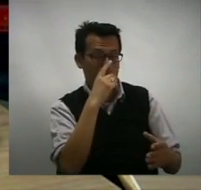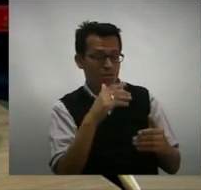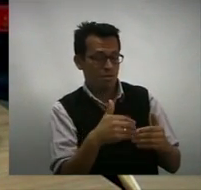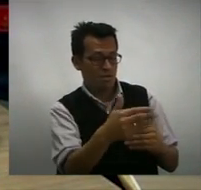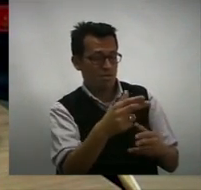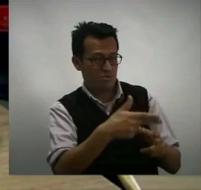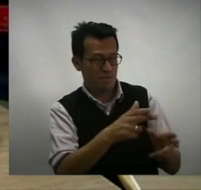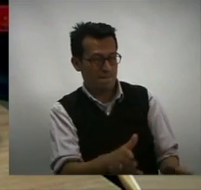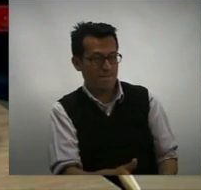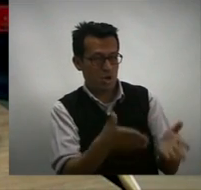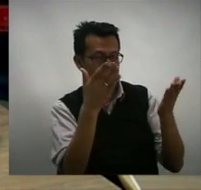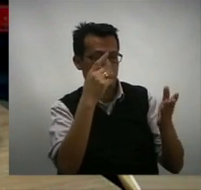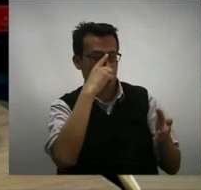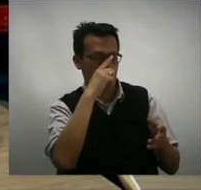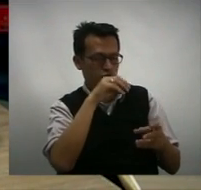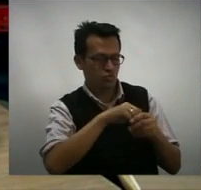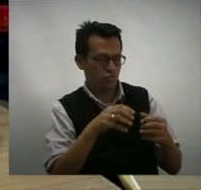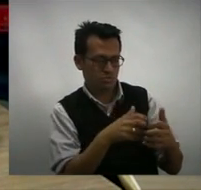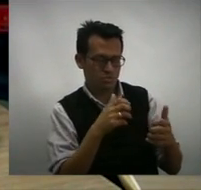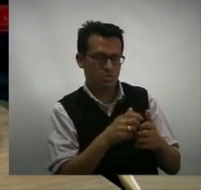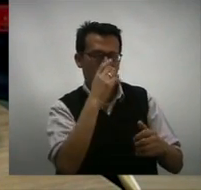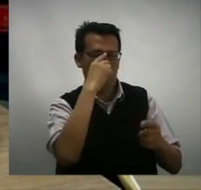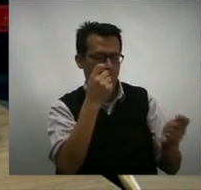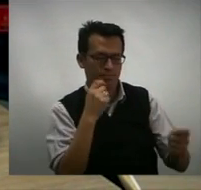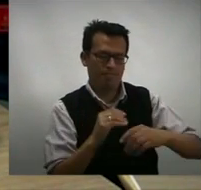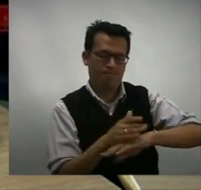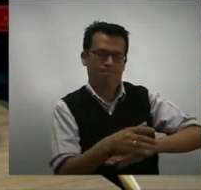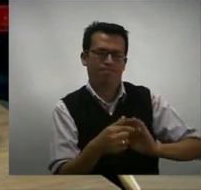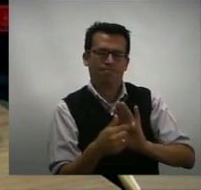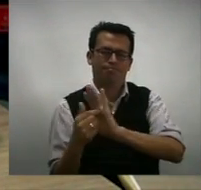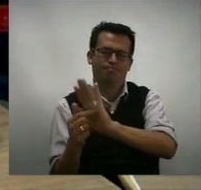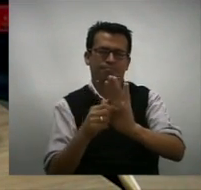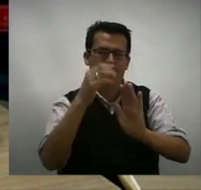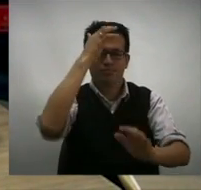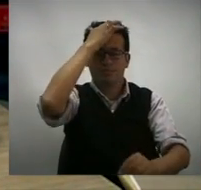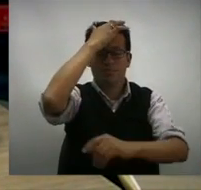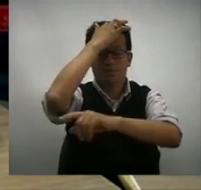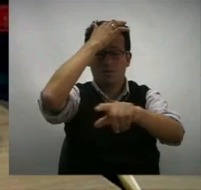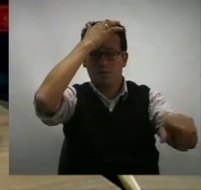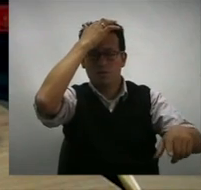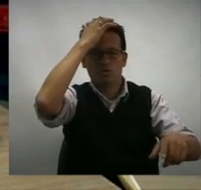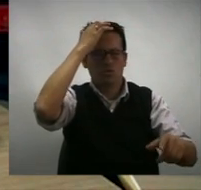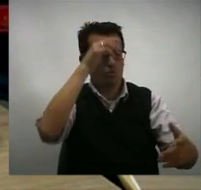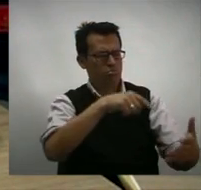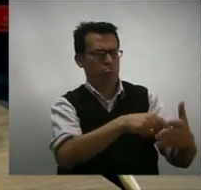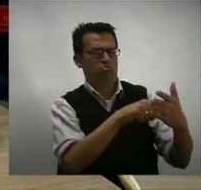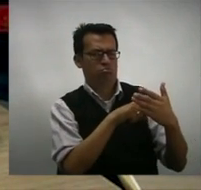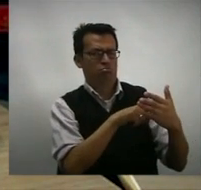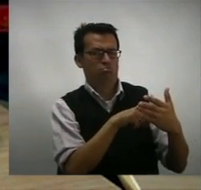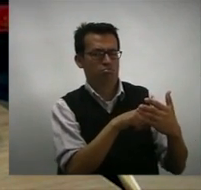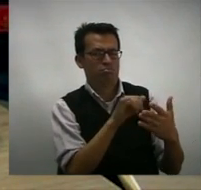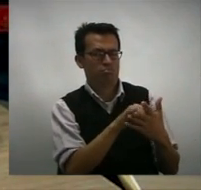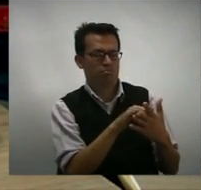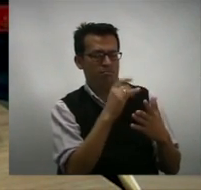sistémico mediático como herramienta de información inmediata, el mundo se ausenta en su esencia real y concreta. Lo que los cuerpos consumen